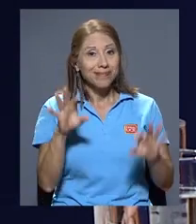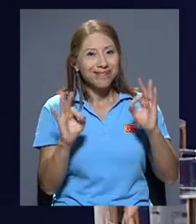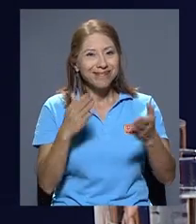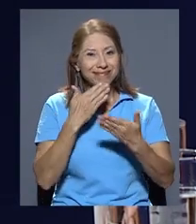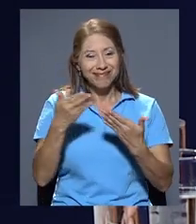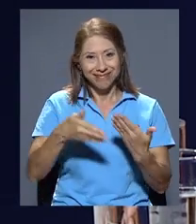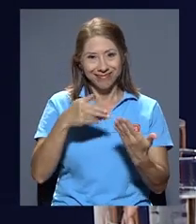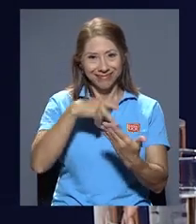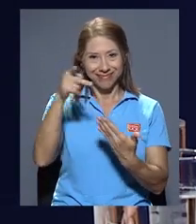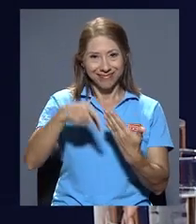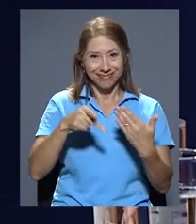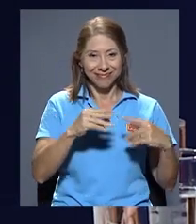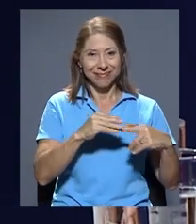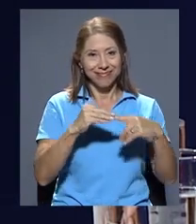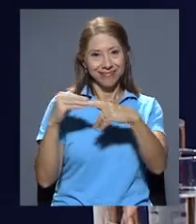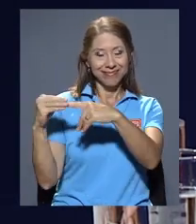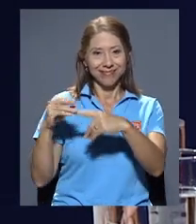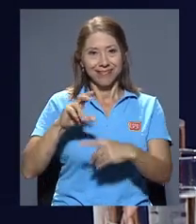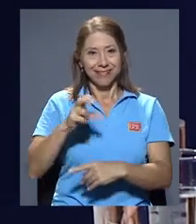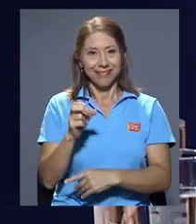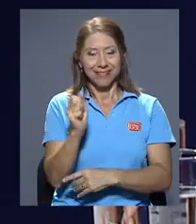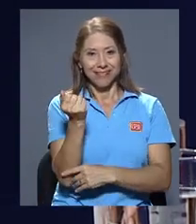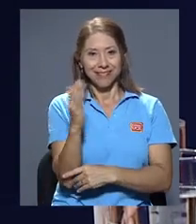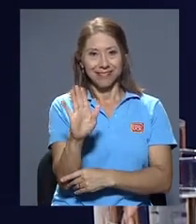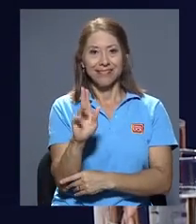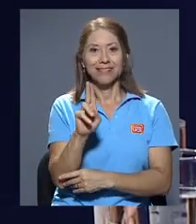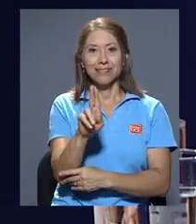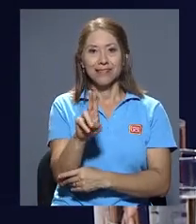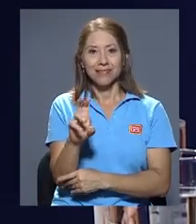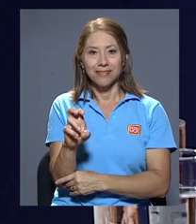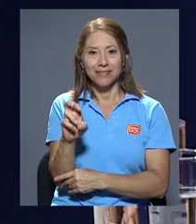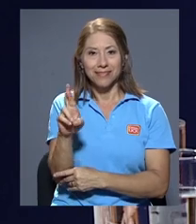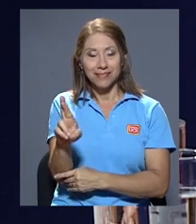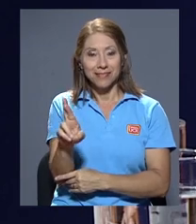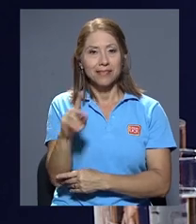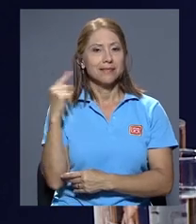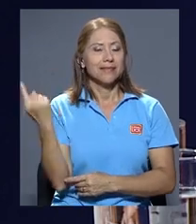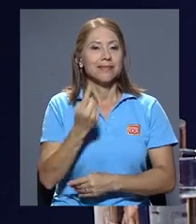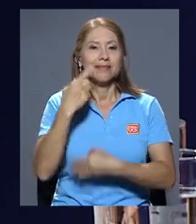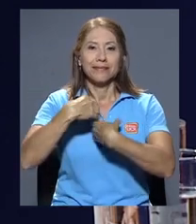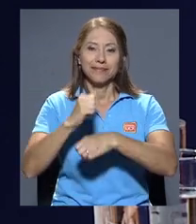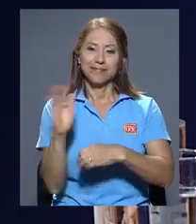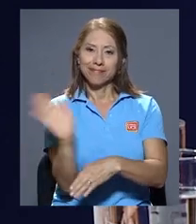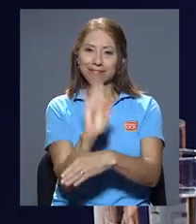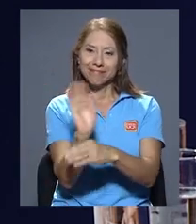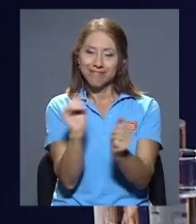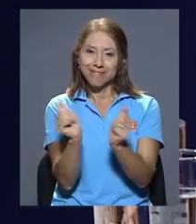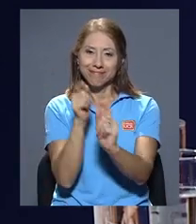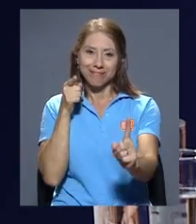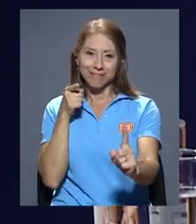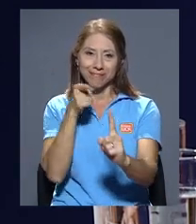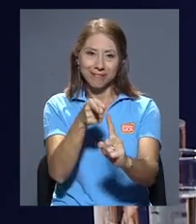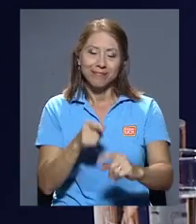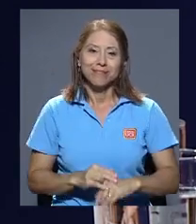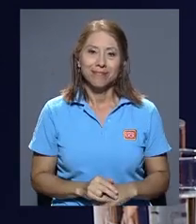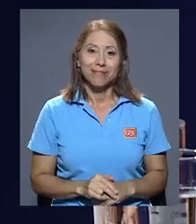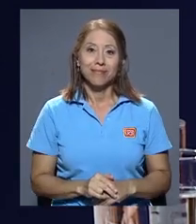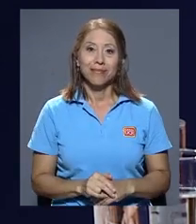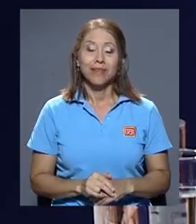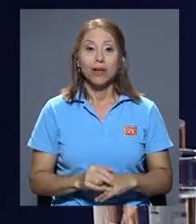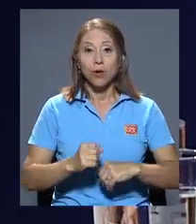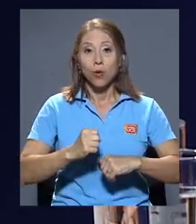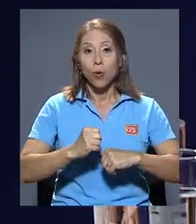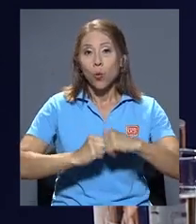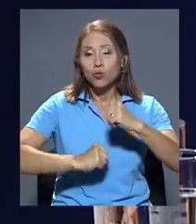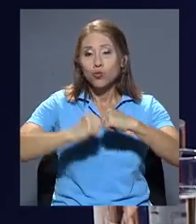Hola, ¿qué tal? Bienvenido a este programa especial de Canal 15 UCR, en donde siempre hacemos televisión con sentido. La